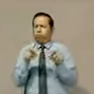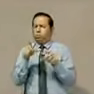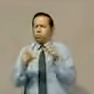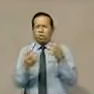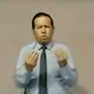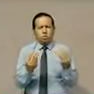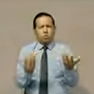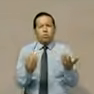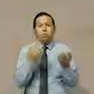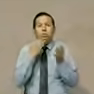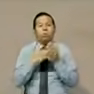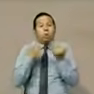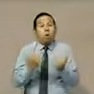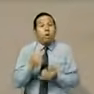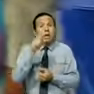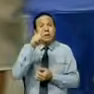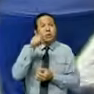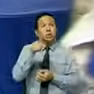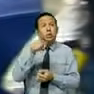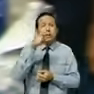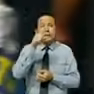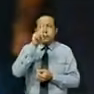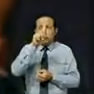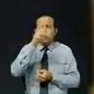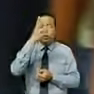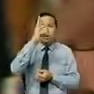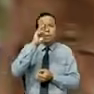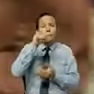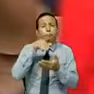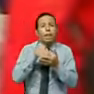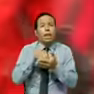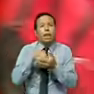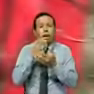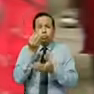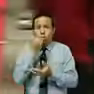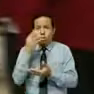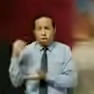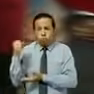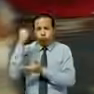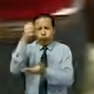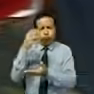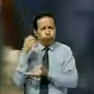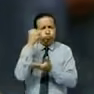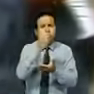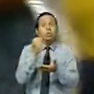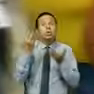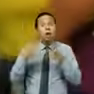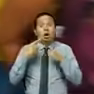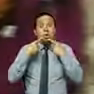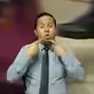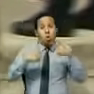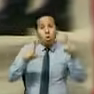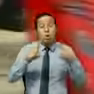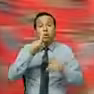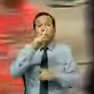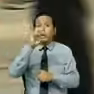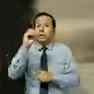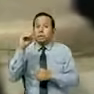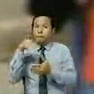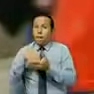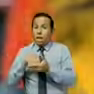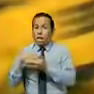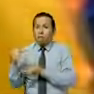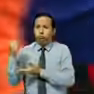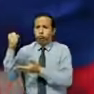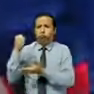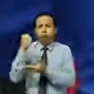entregado 117 mil kits de alimentos. Se ha dispuesto la entrega de 100 mil kits más, que serviría para